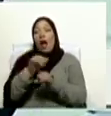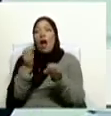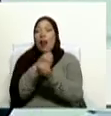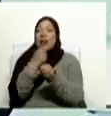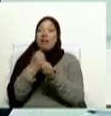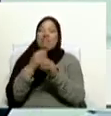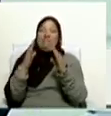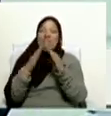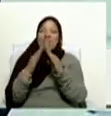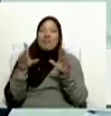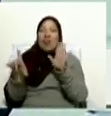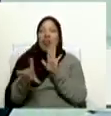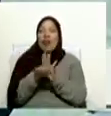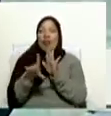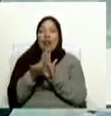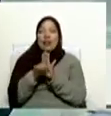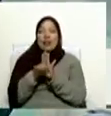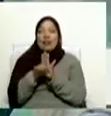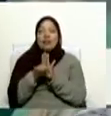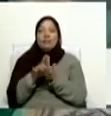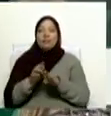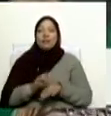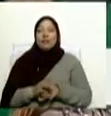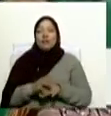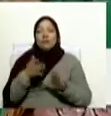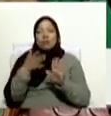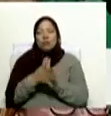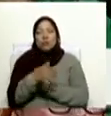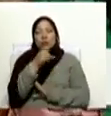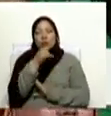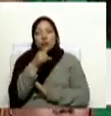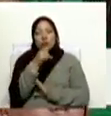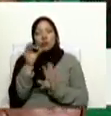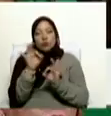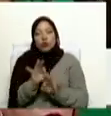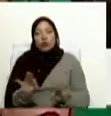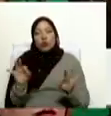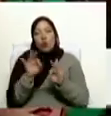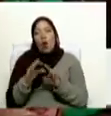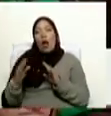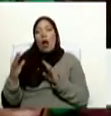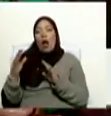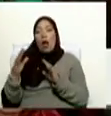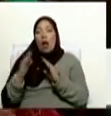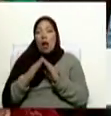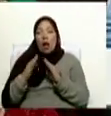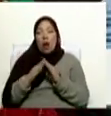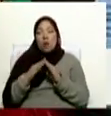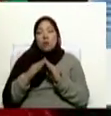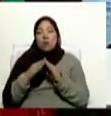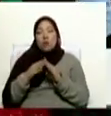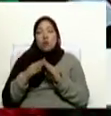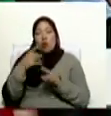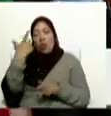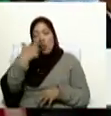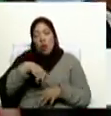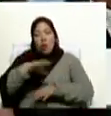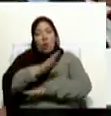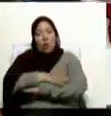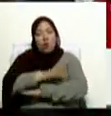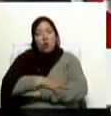casa de las leyes me refiero a las cas a la casa de la amplitud